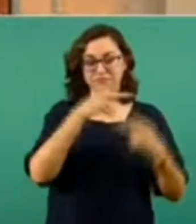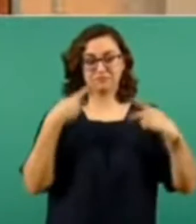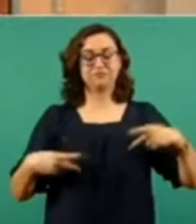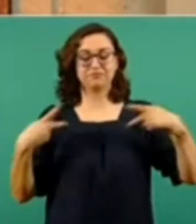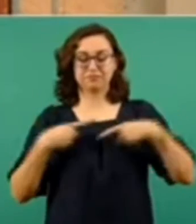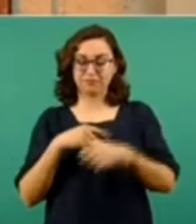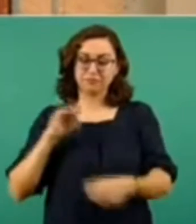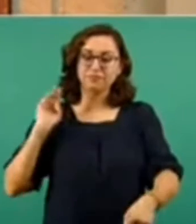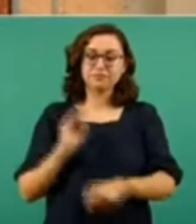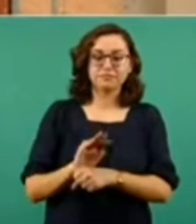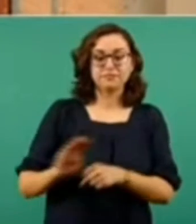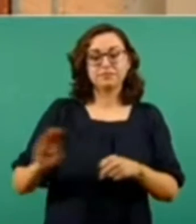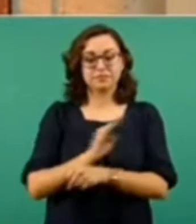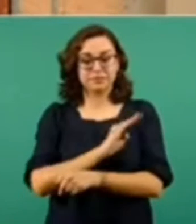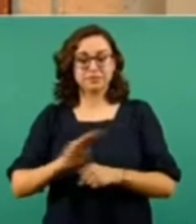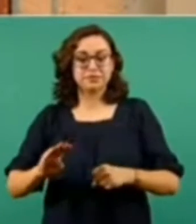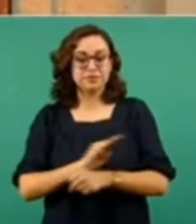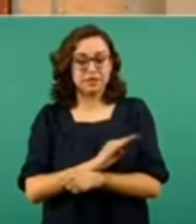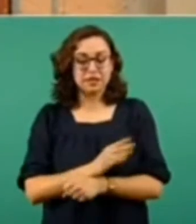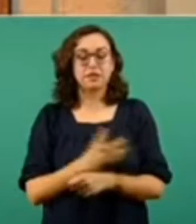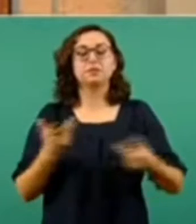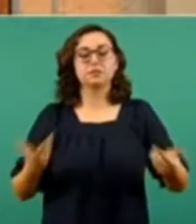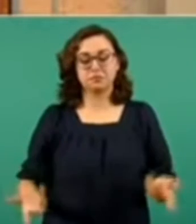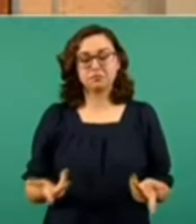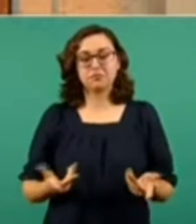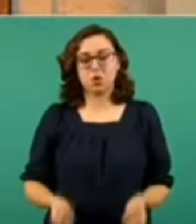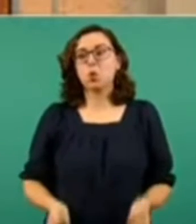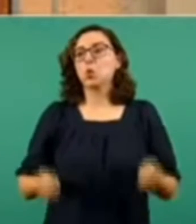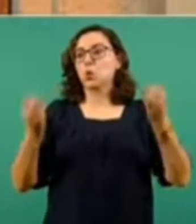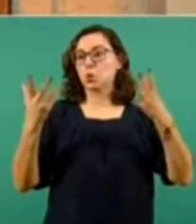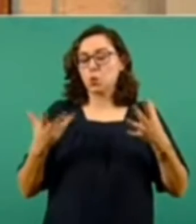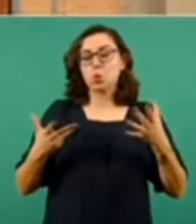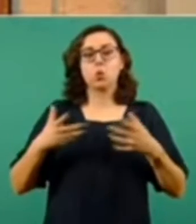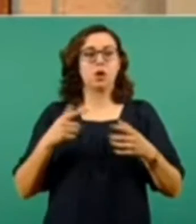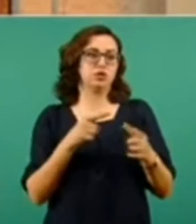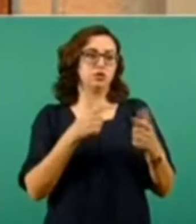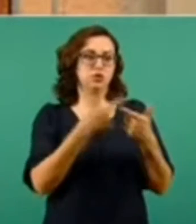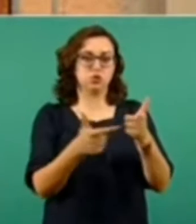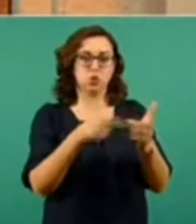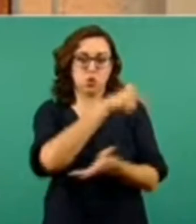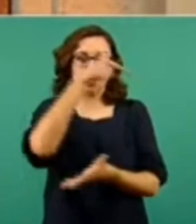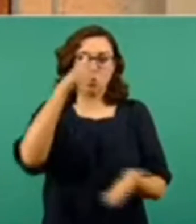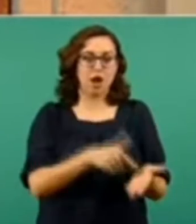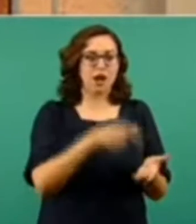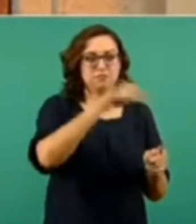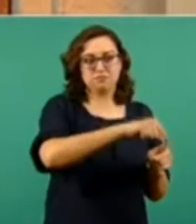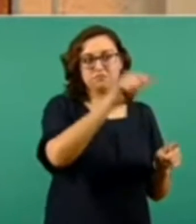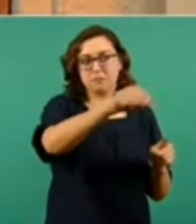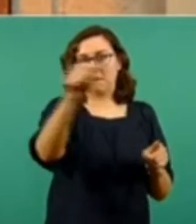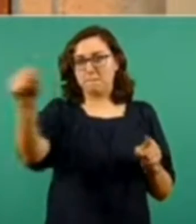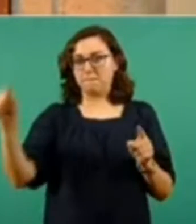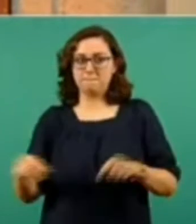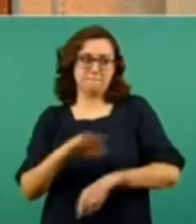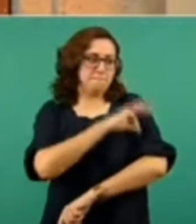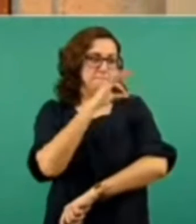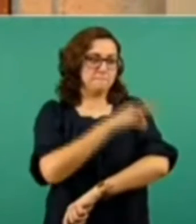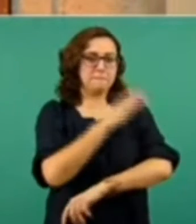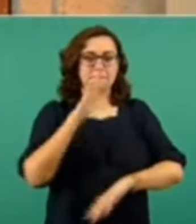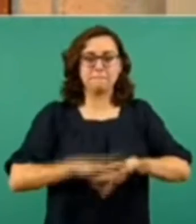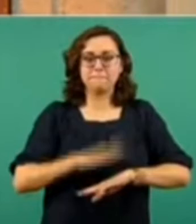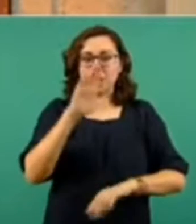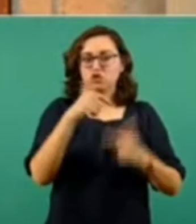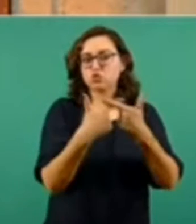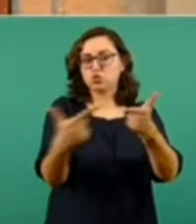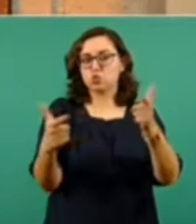la estrategia, la logística sobre todo, la cantidad de células de vacunación, el reforzamiento con más, no